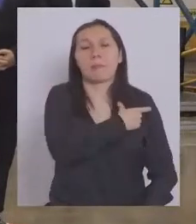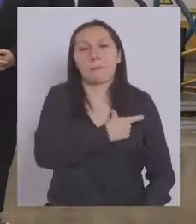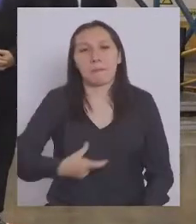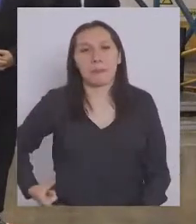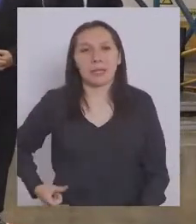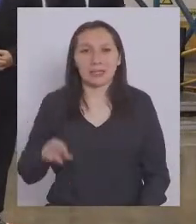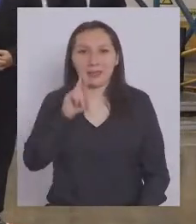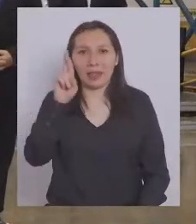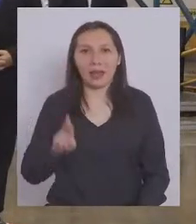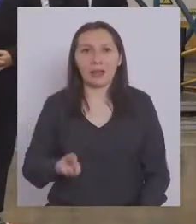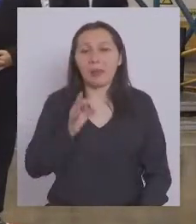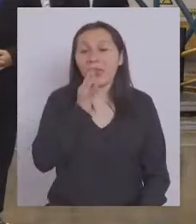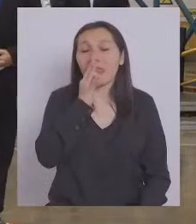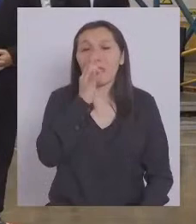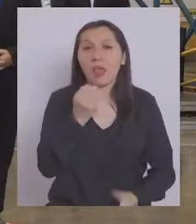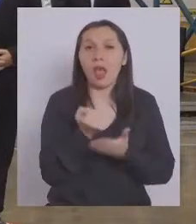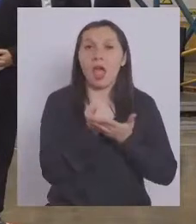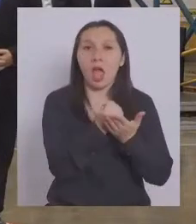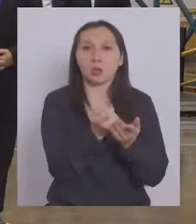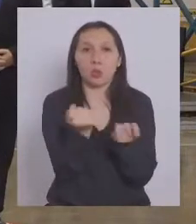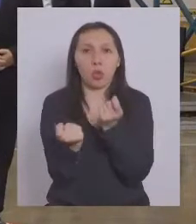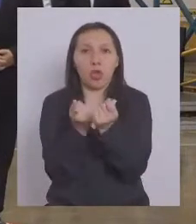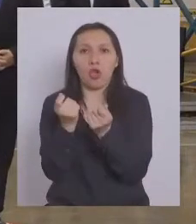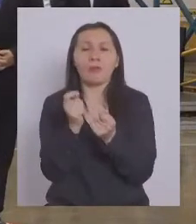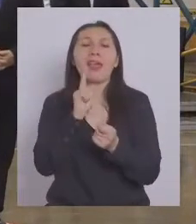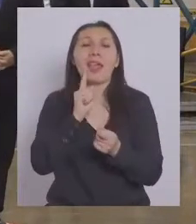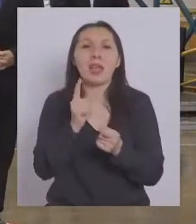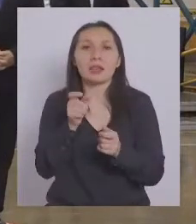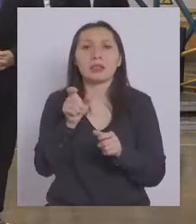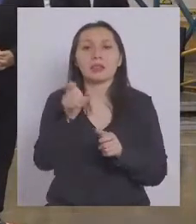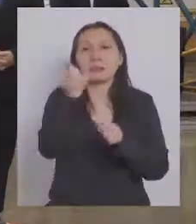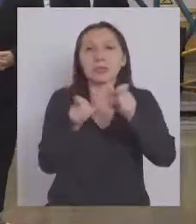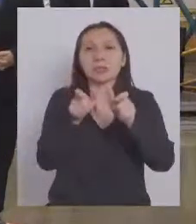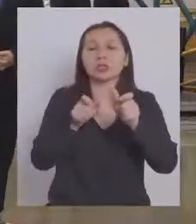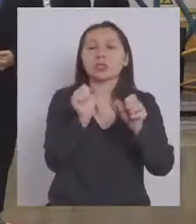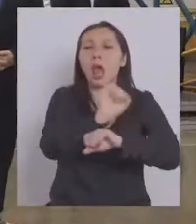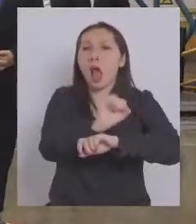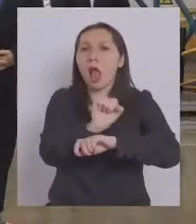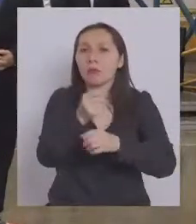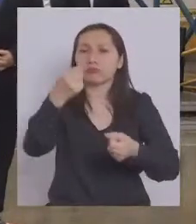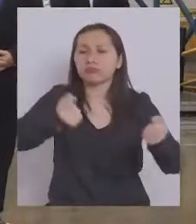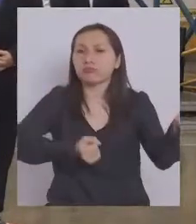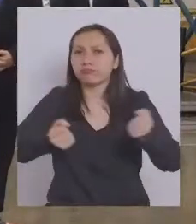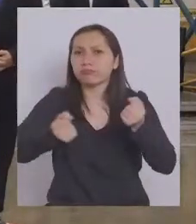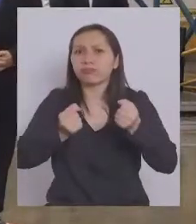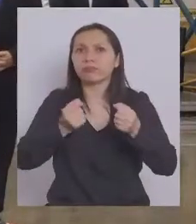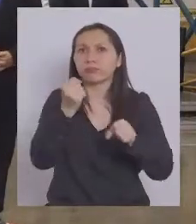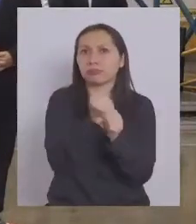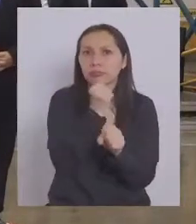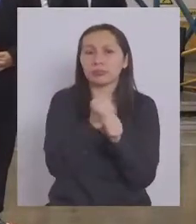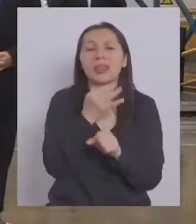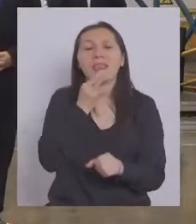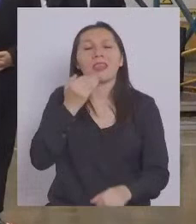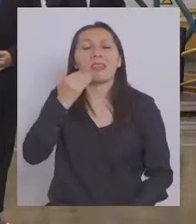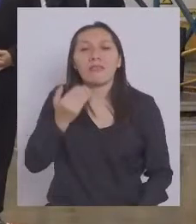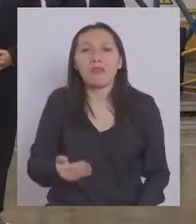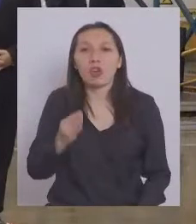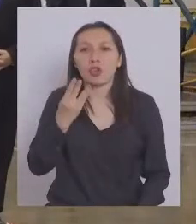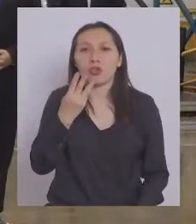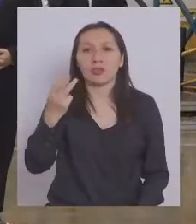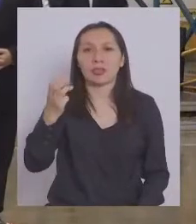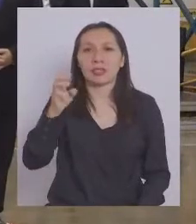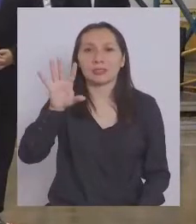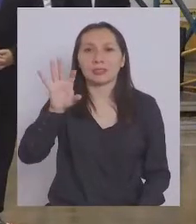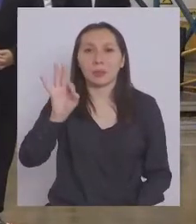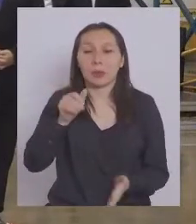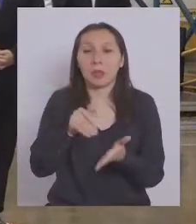República, que habla de ayuda económica a los transportistas. Quedaron varios detalles porque se habla de un bono de 350 mil